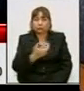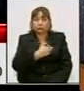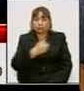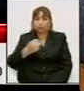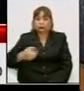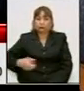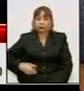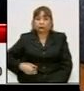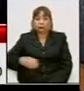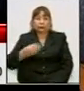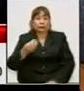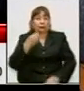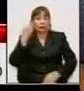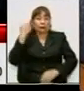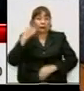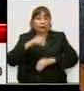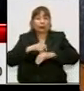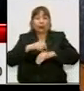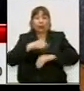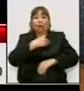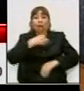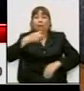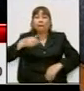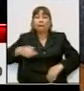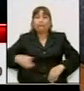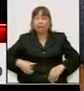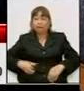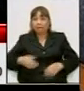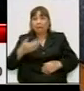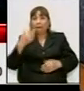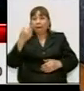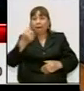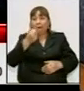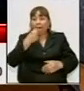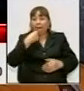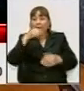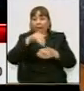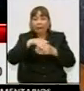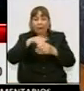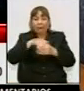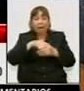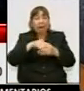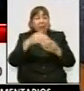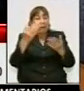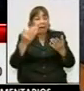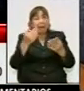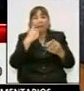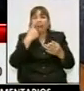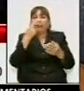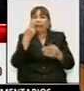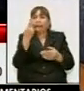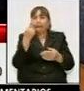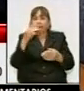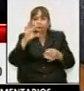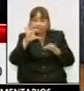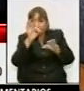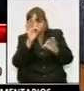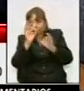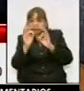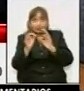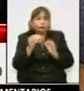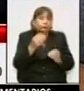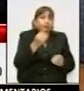CETAR. CETAR, porque en ese entonces los presidentes que ganaban las elecciones nacionales, ellos eran los que elegían,